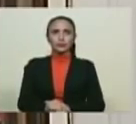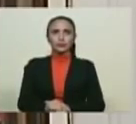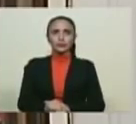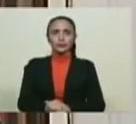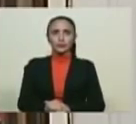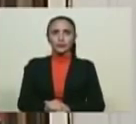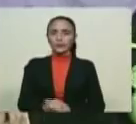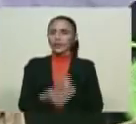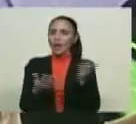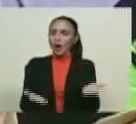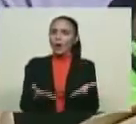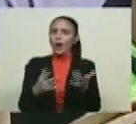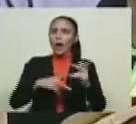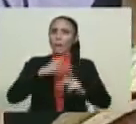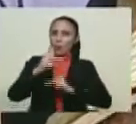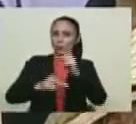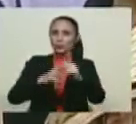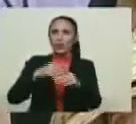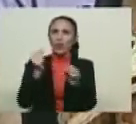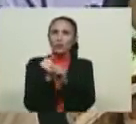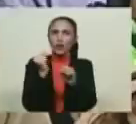ofensiva productiva, hermanos, hermanas.